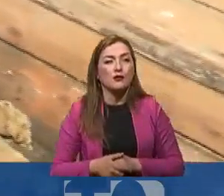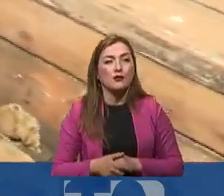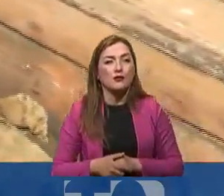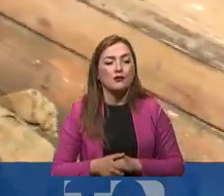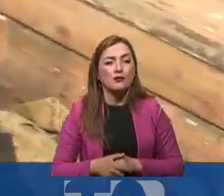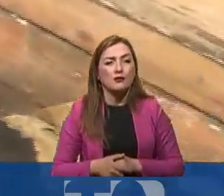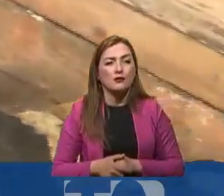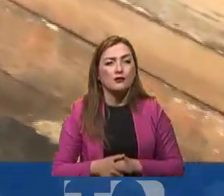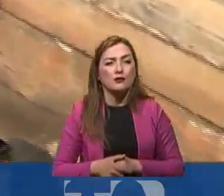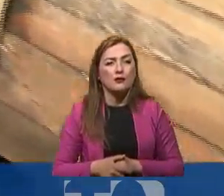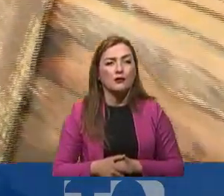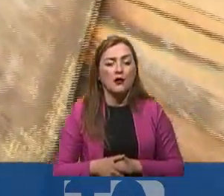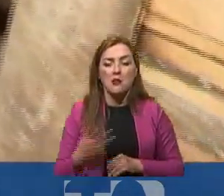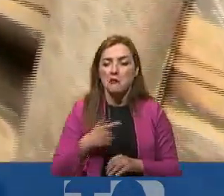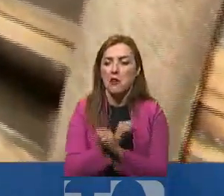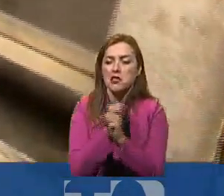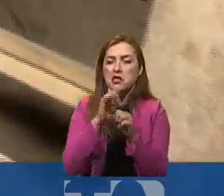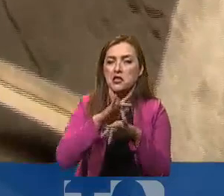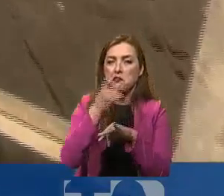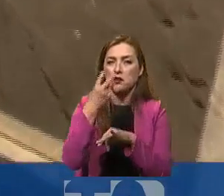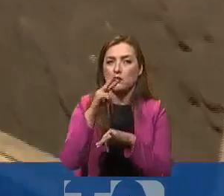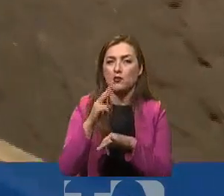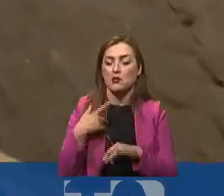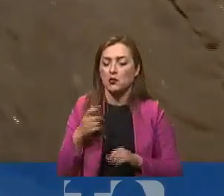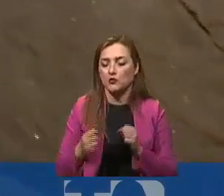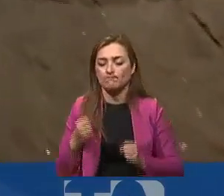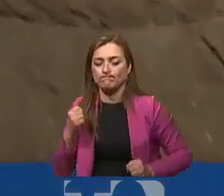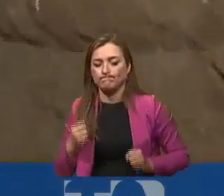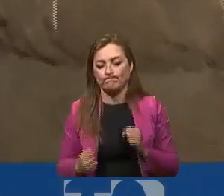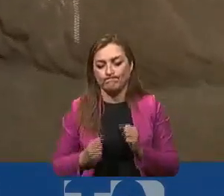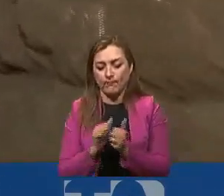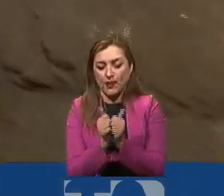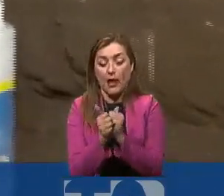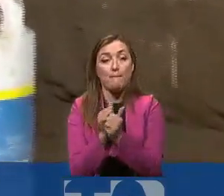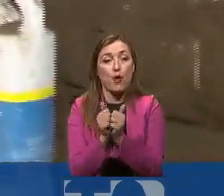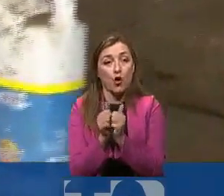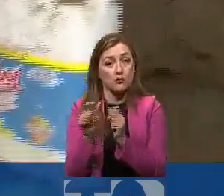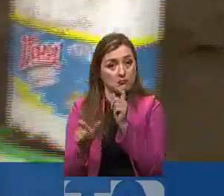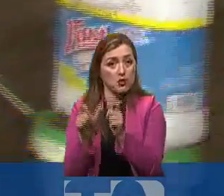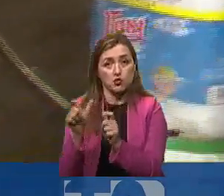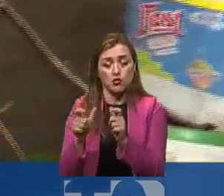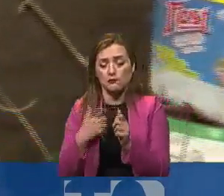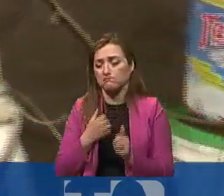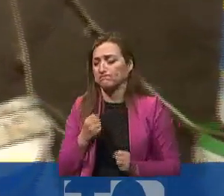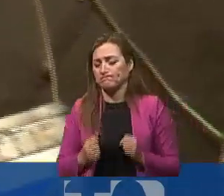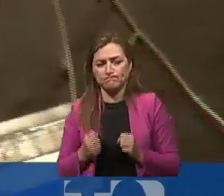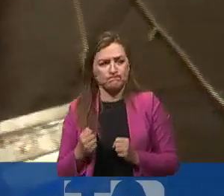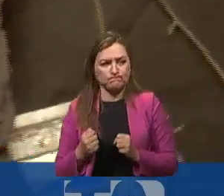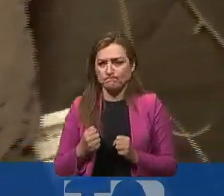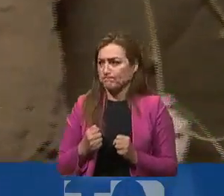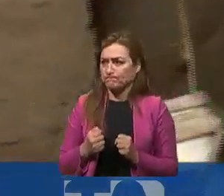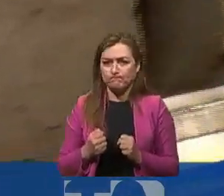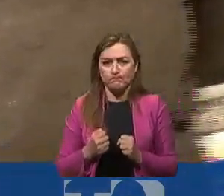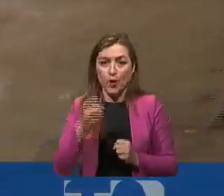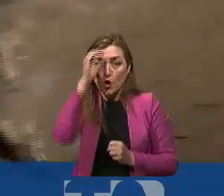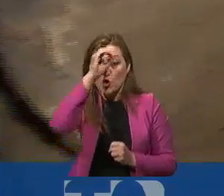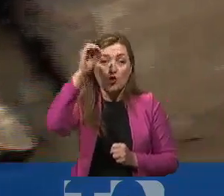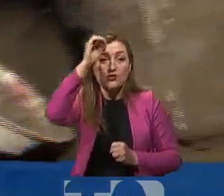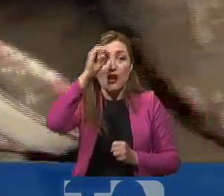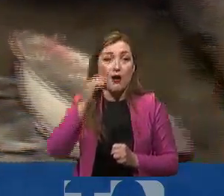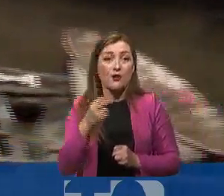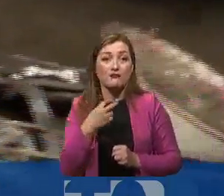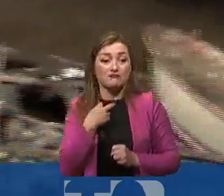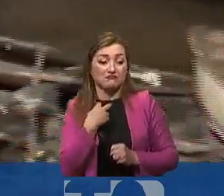visto ciudadanos caminar, viniendo a hacer deporte justamente acá, y usted manifestaba eso, que no conocen el peligro